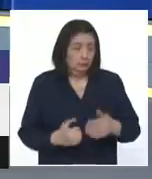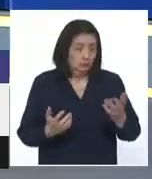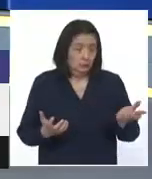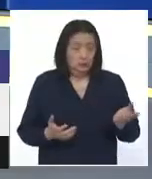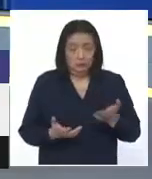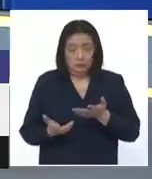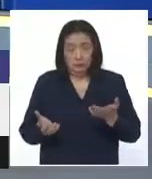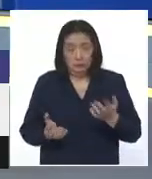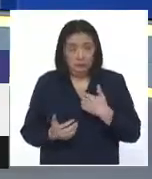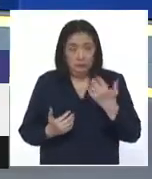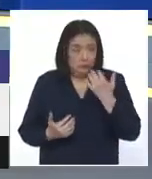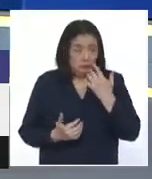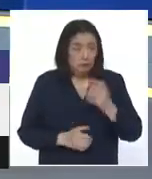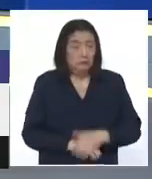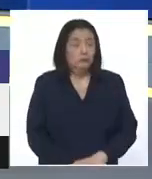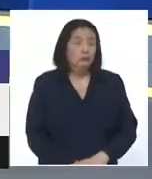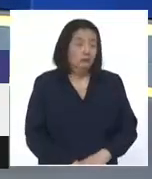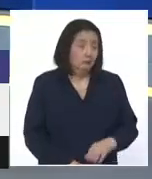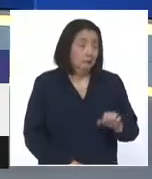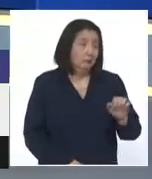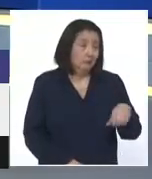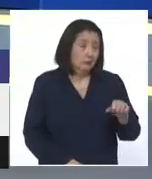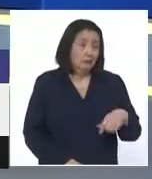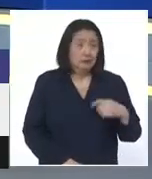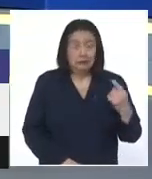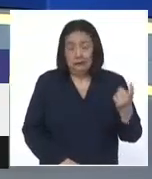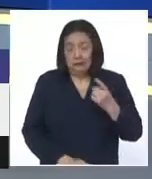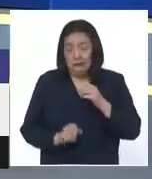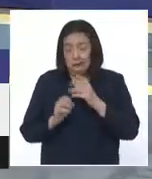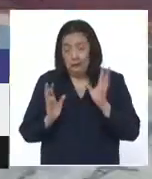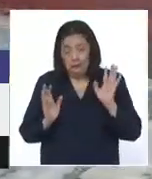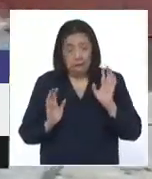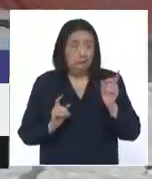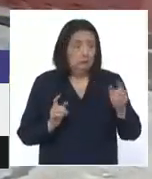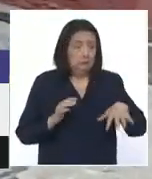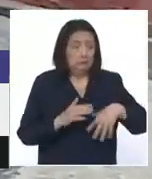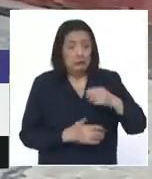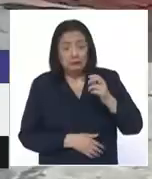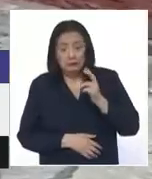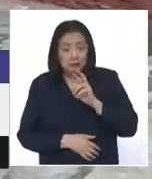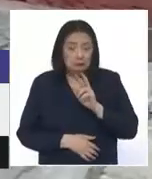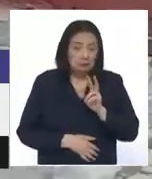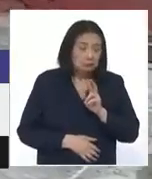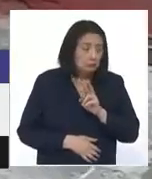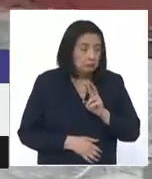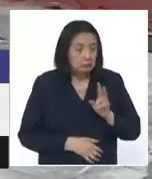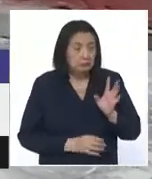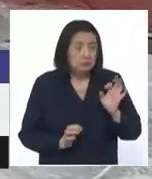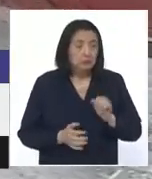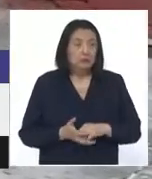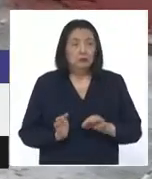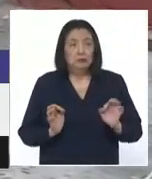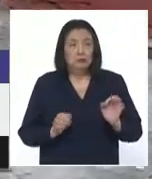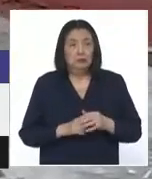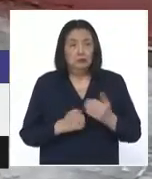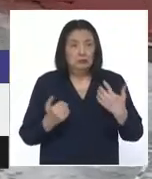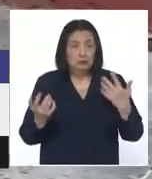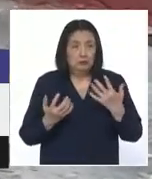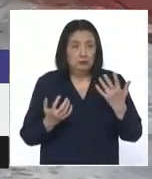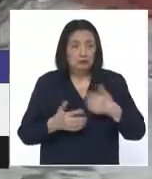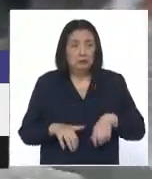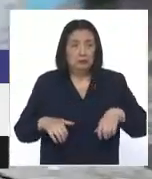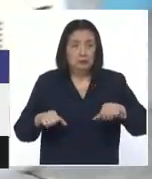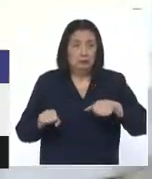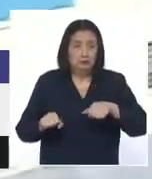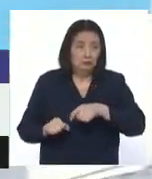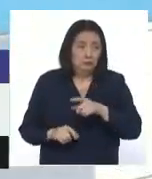Tiene que estar así, con este temor. Sí, cada día ver, al salir, mirar todos lados, porque ya nos da miedo la moto